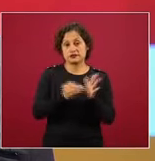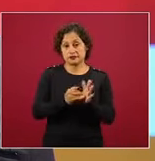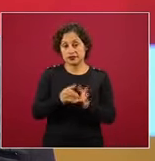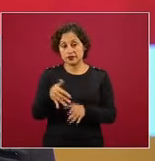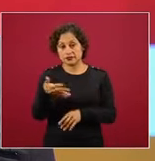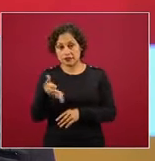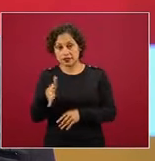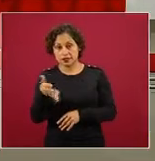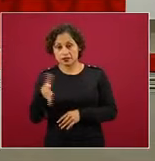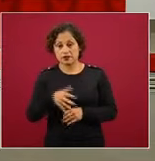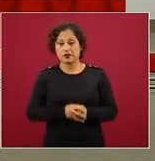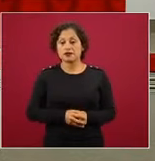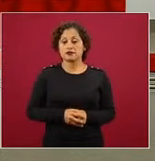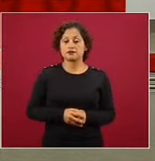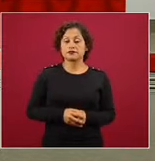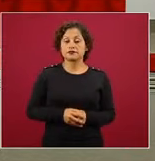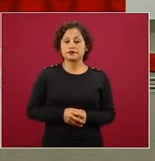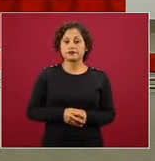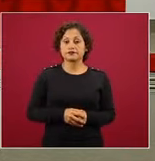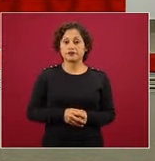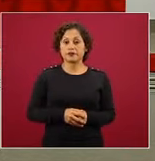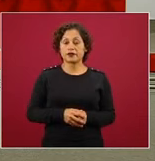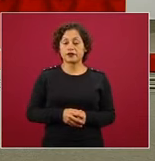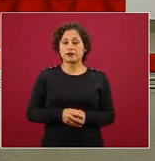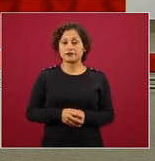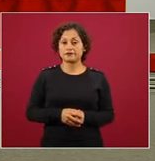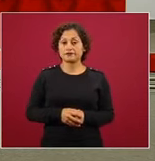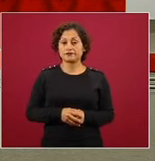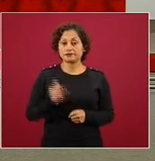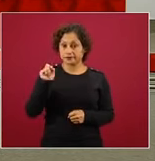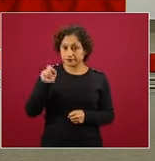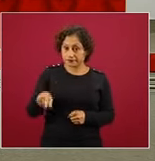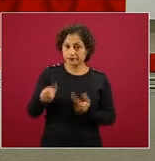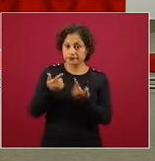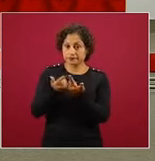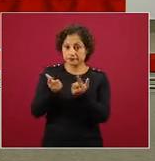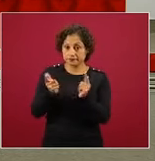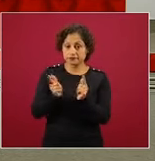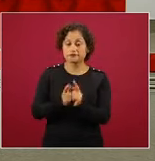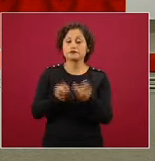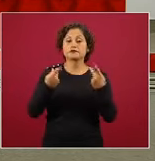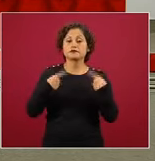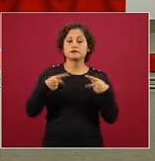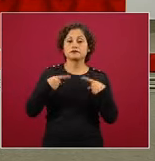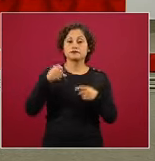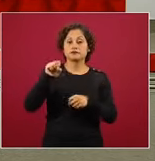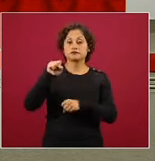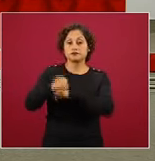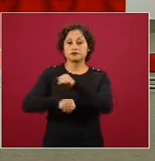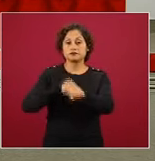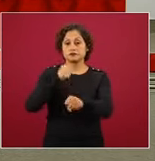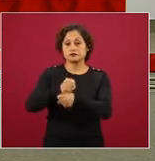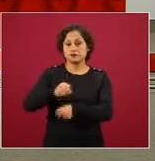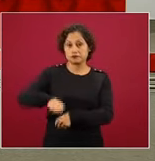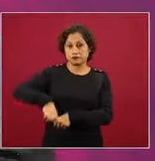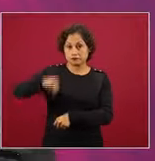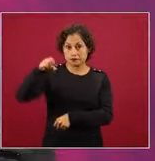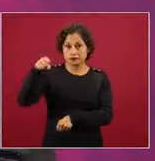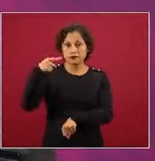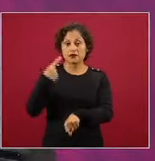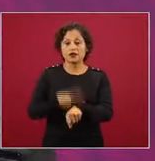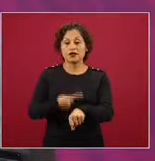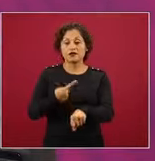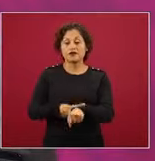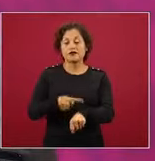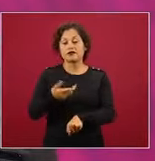y las personas que han, de este mismo grupo de edad, es decir, mayores de 60 años que han enfermado de COVID-19, están alrededor